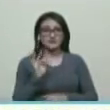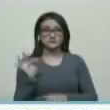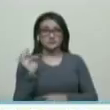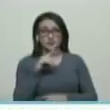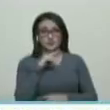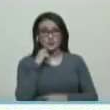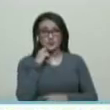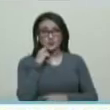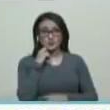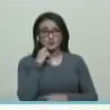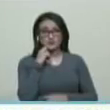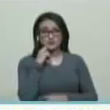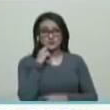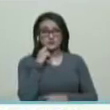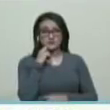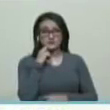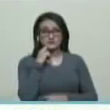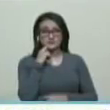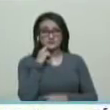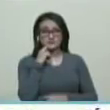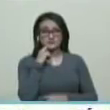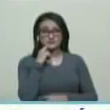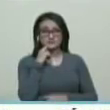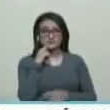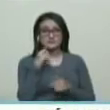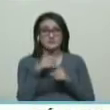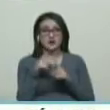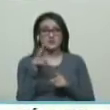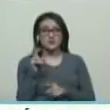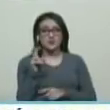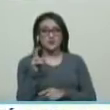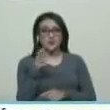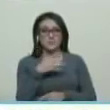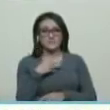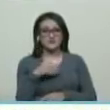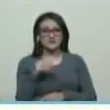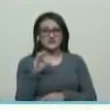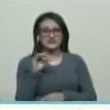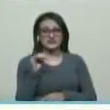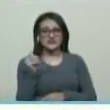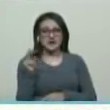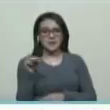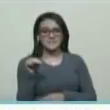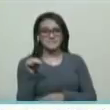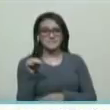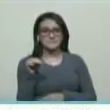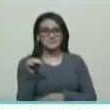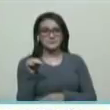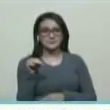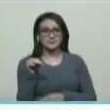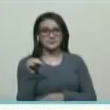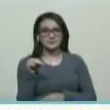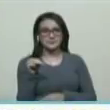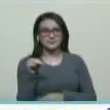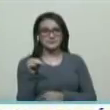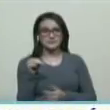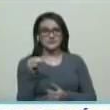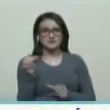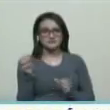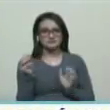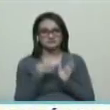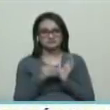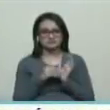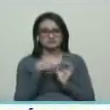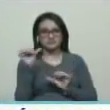Rusia en Venezuela y con el nuevo copresidente de la CIAN, con quien me he visto ya en un par